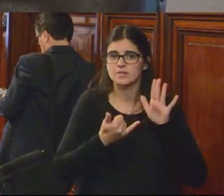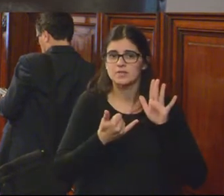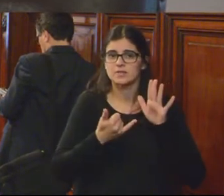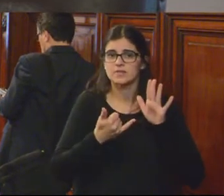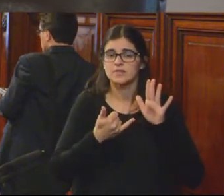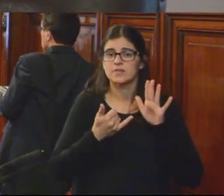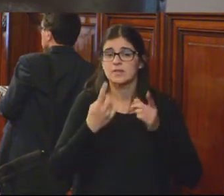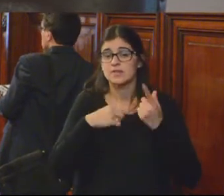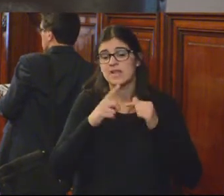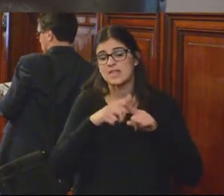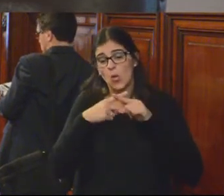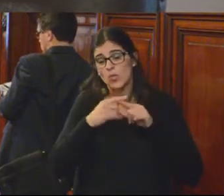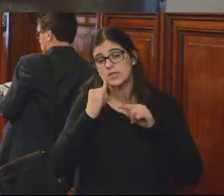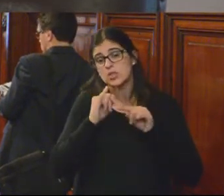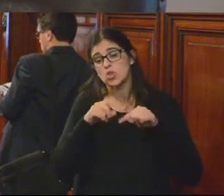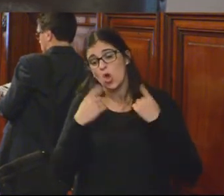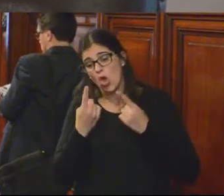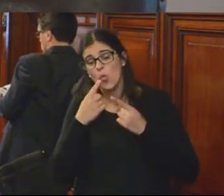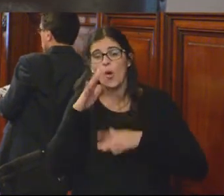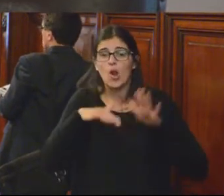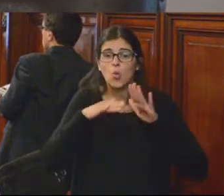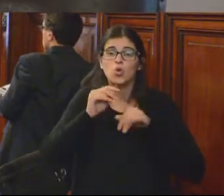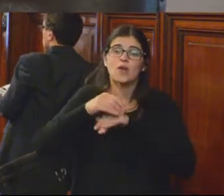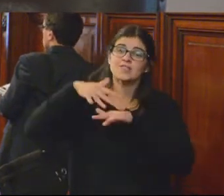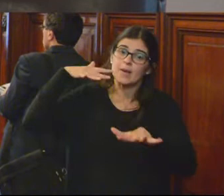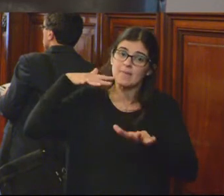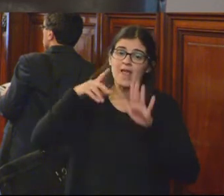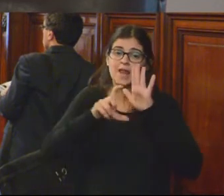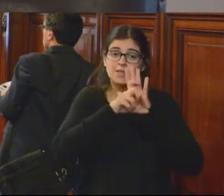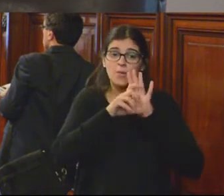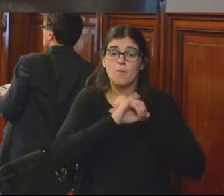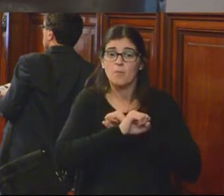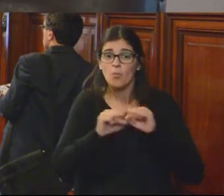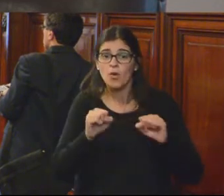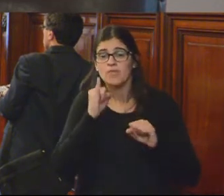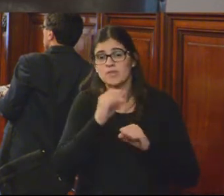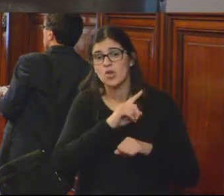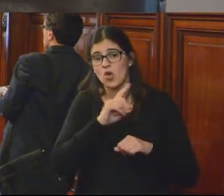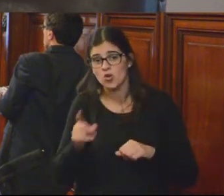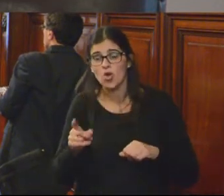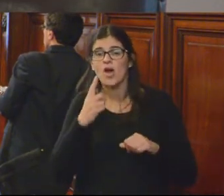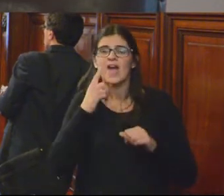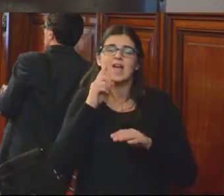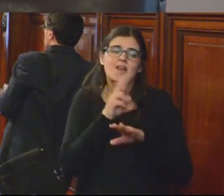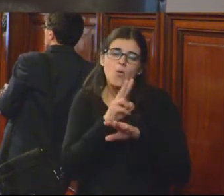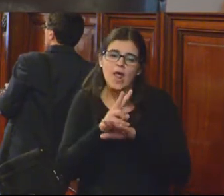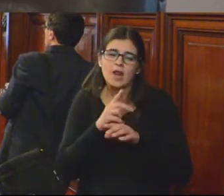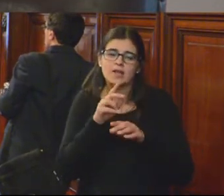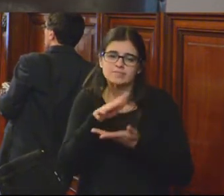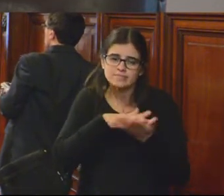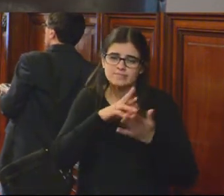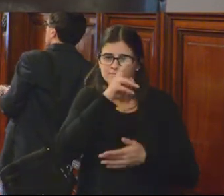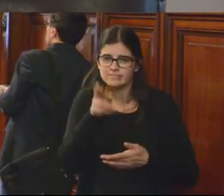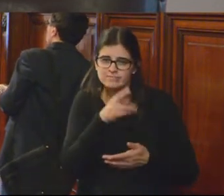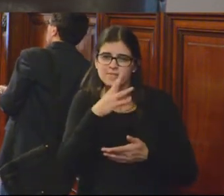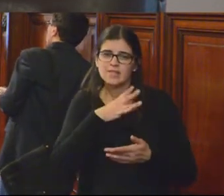sin entrar a discutir si todos o alguno de los actos de la Asamblea Legislativa pueden haber incurrido también o no en irregularidades en su procedimiento, como se ha